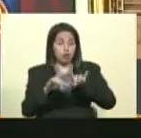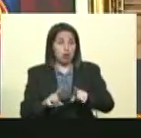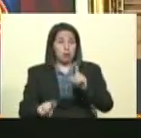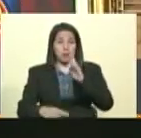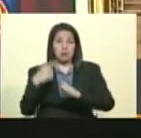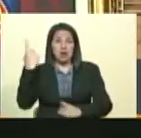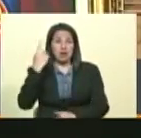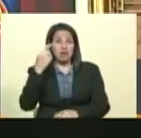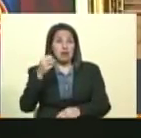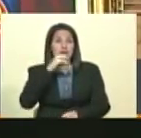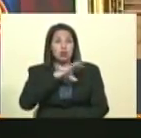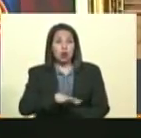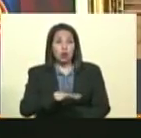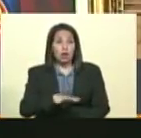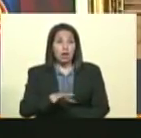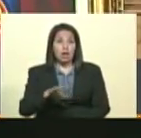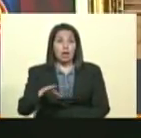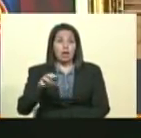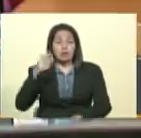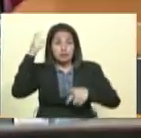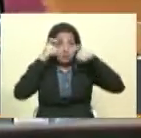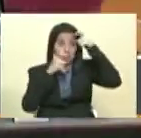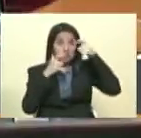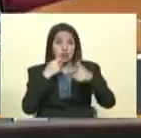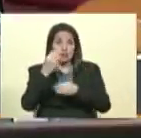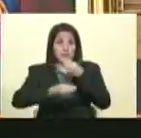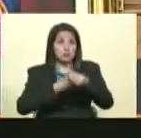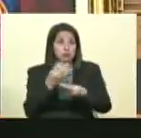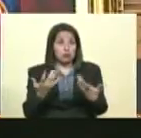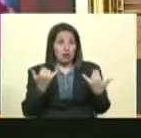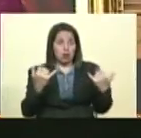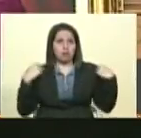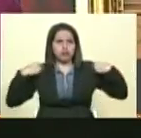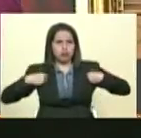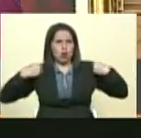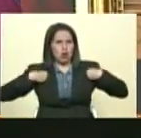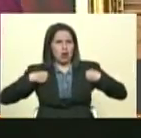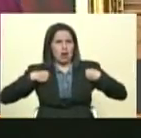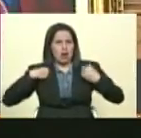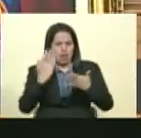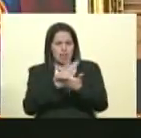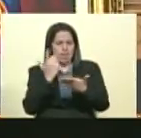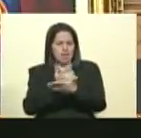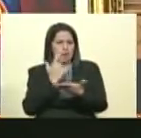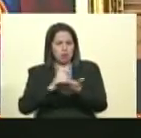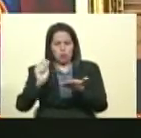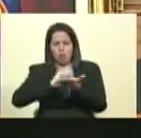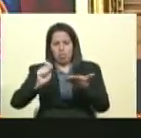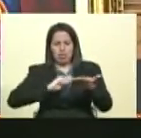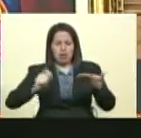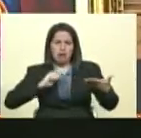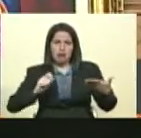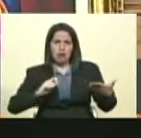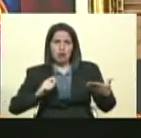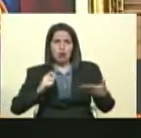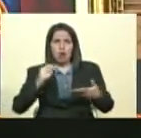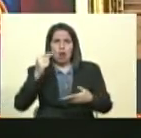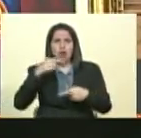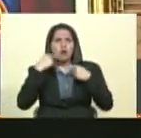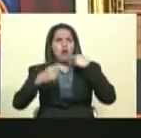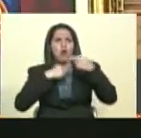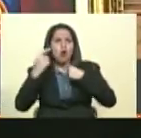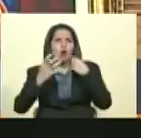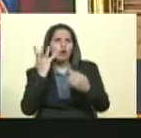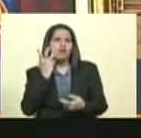historia, nuestro comandante Chávez, porque le garantizamos ahora el morral con todos los utensilios, porque le facilitamos todo a